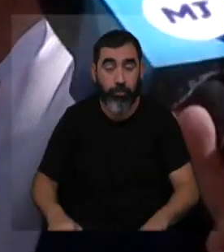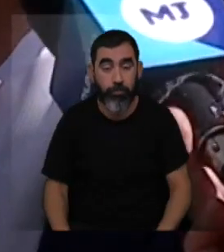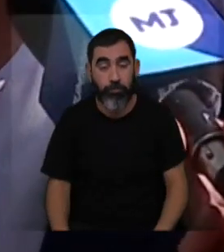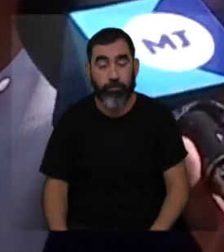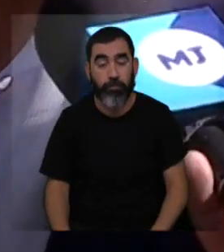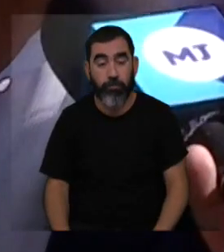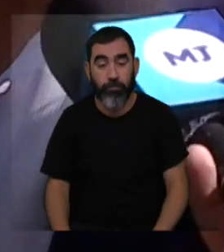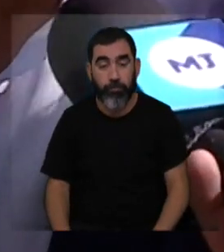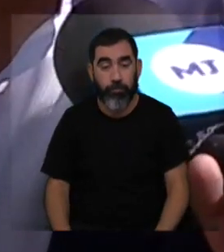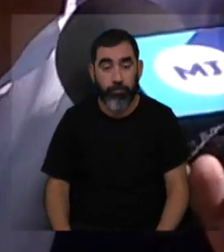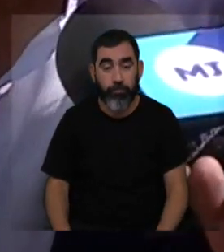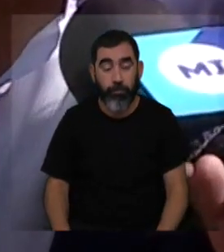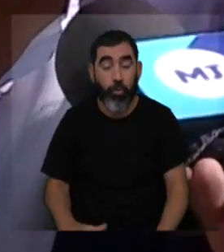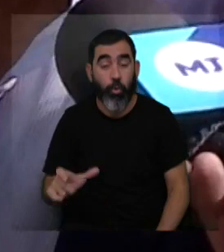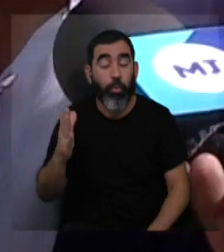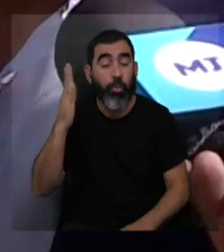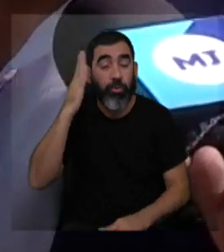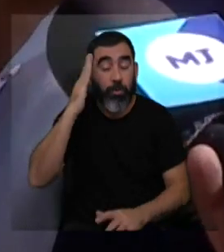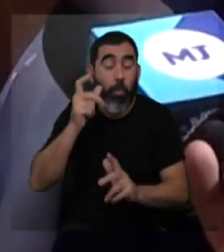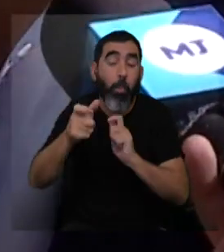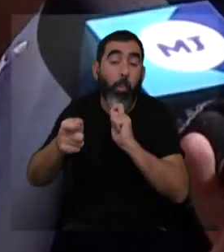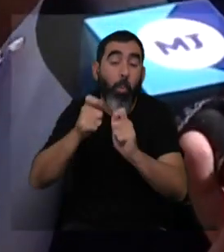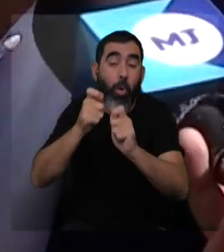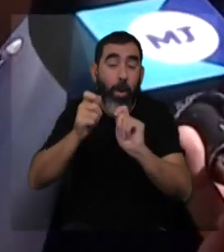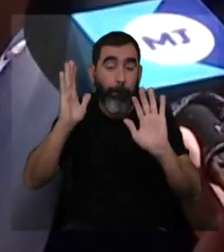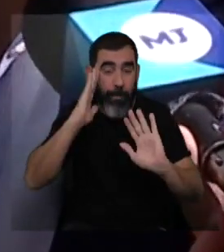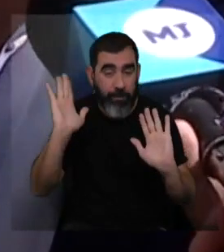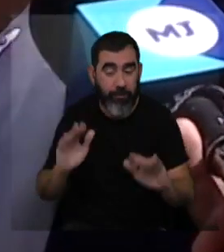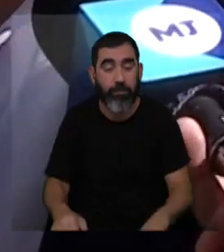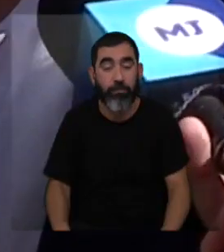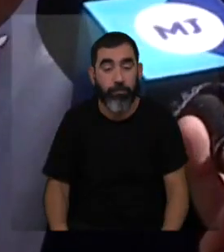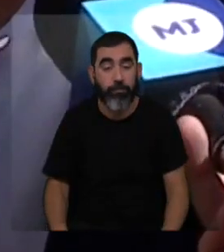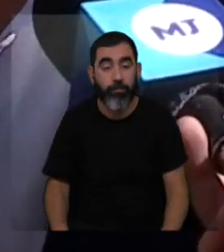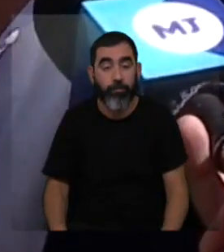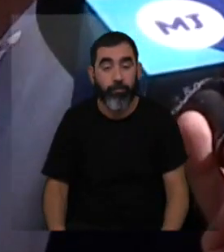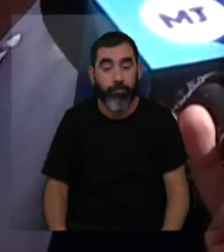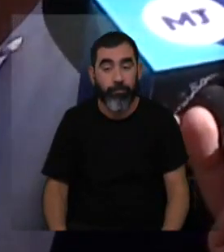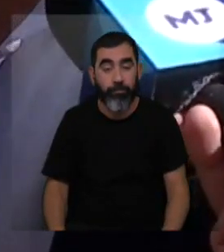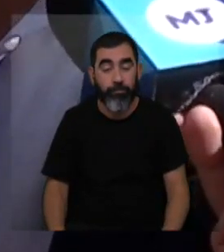que obviamente nosotros nos enteramos por la prensa, y me pareció